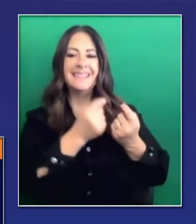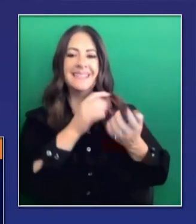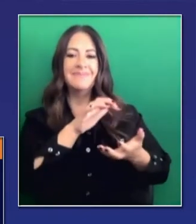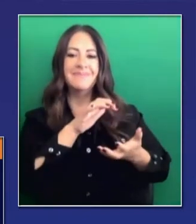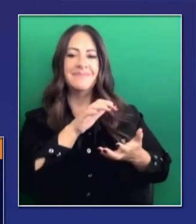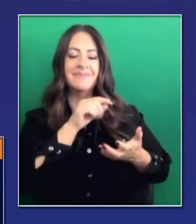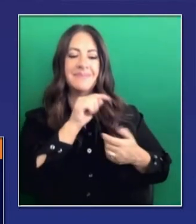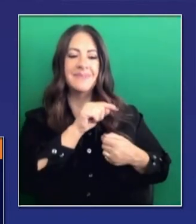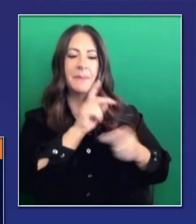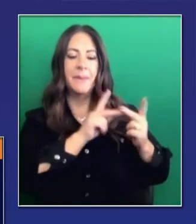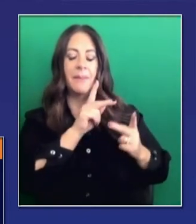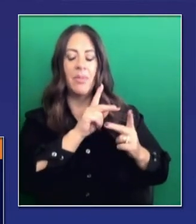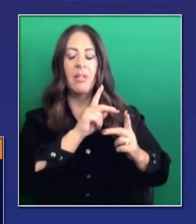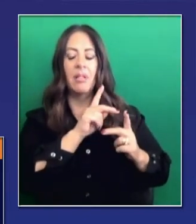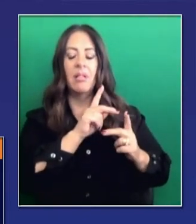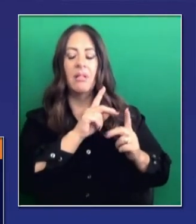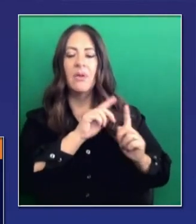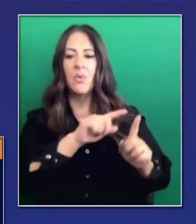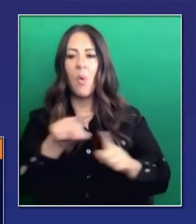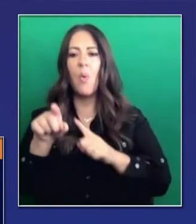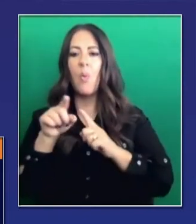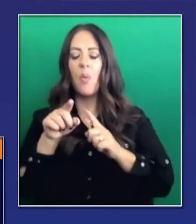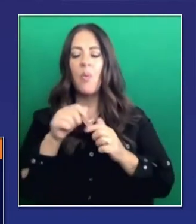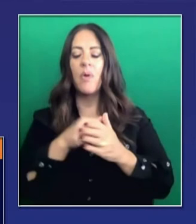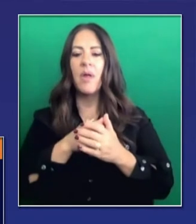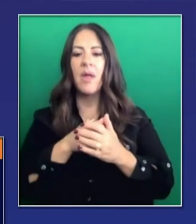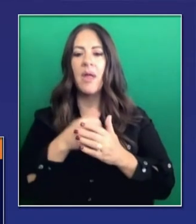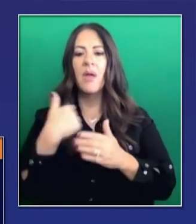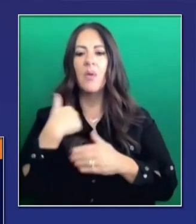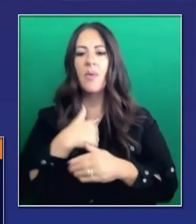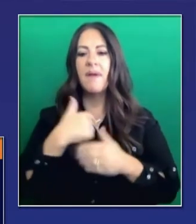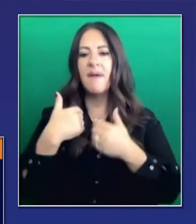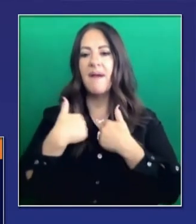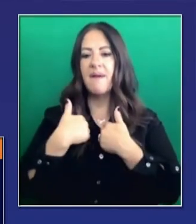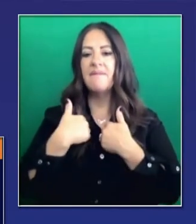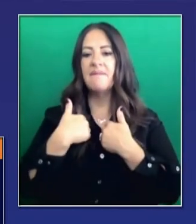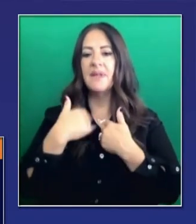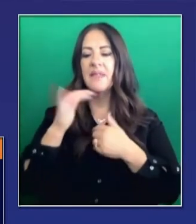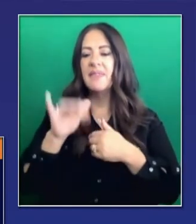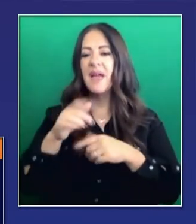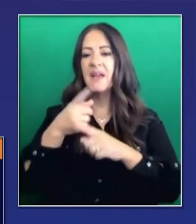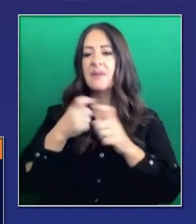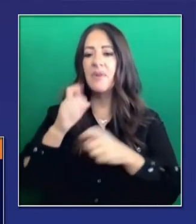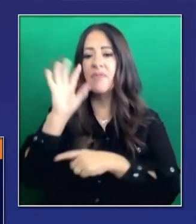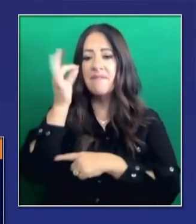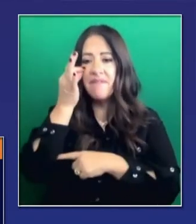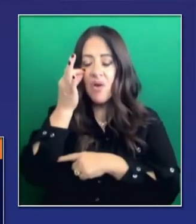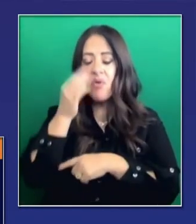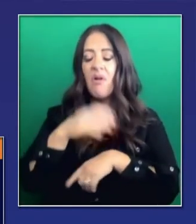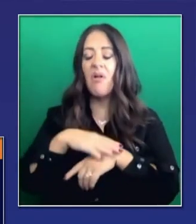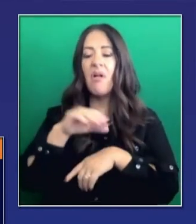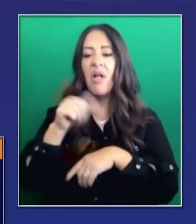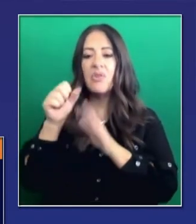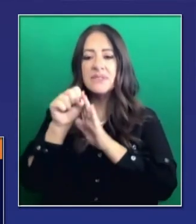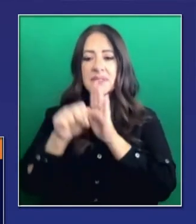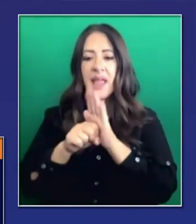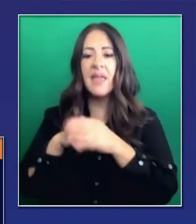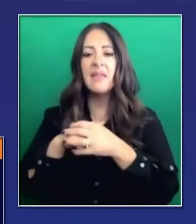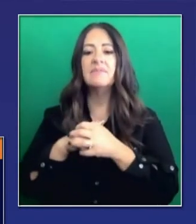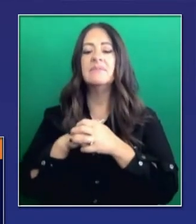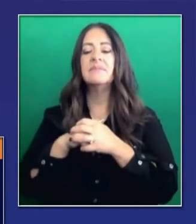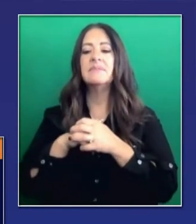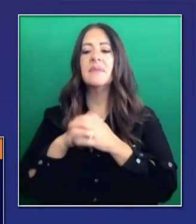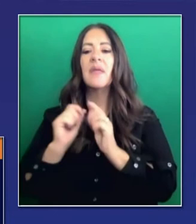hemos beneficiado recursos federales que pueden ver aquí en esta transparencia, esos equipos de DMAT en el condado imperial.